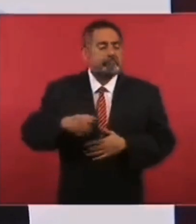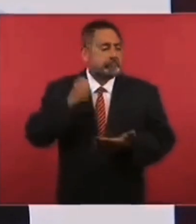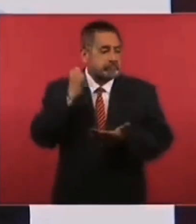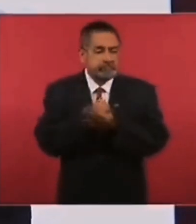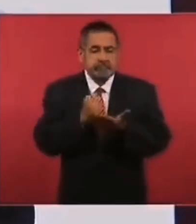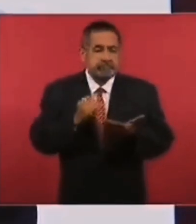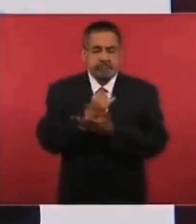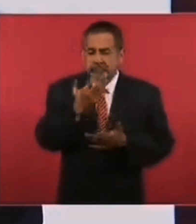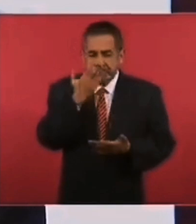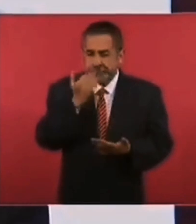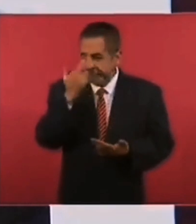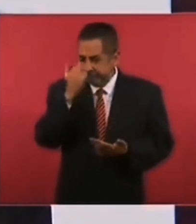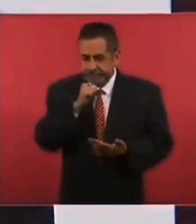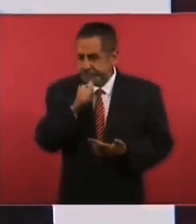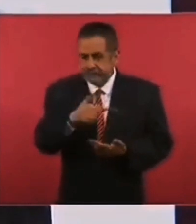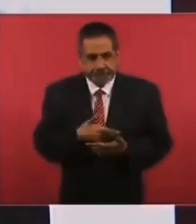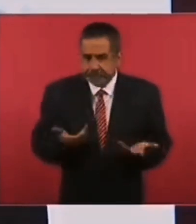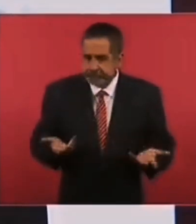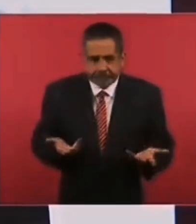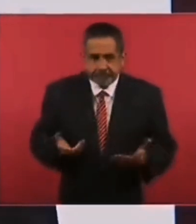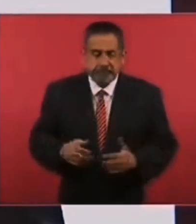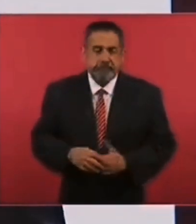causa justificada.